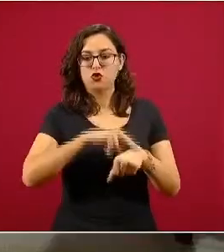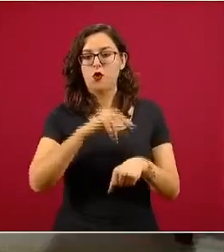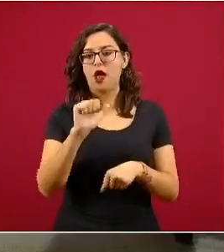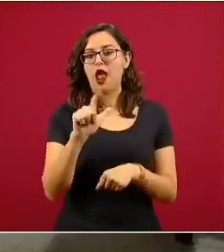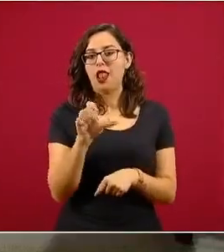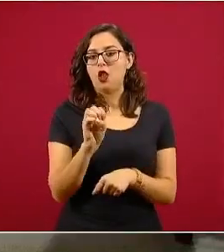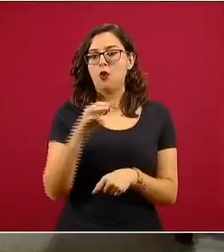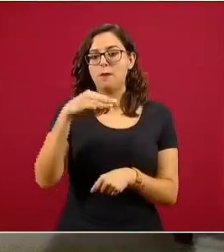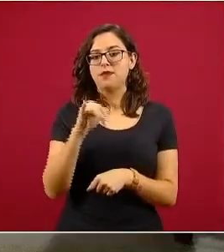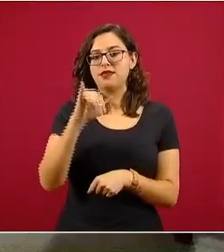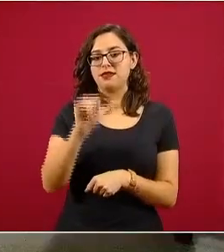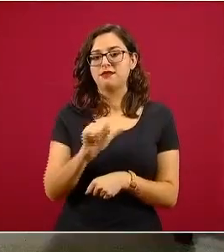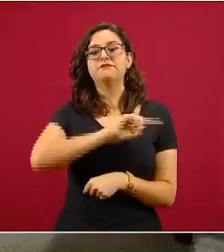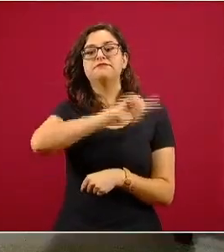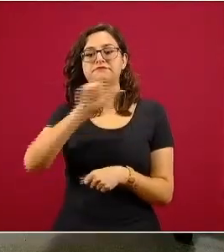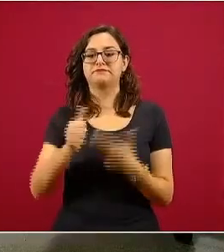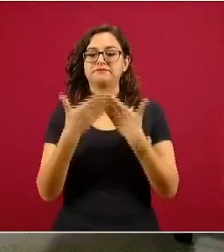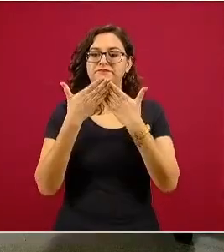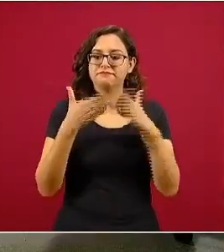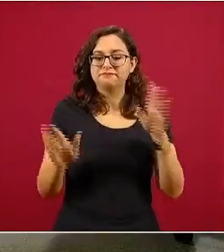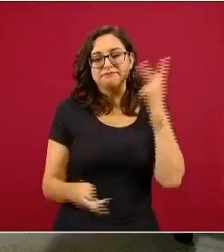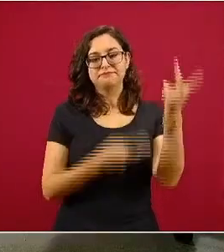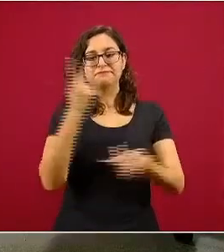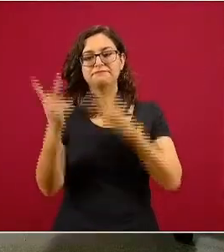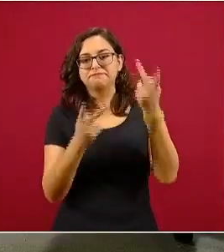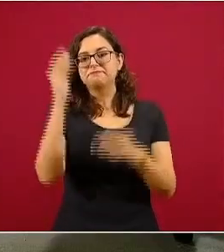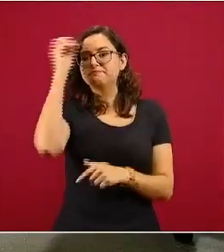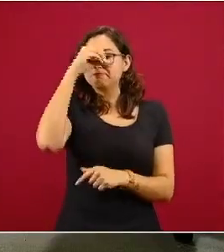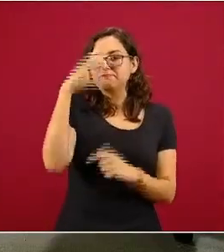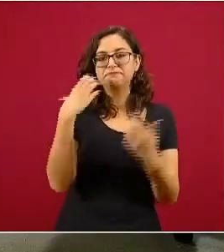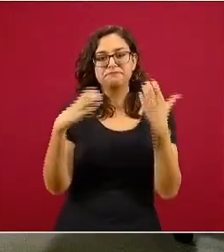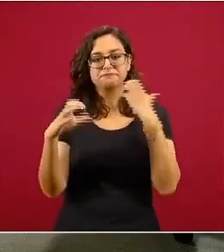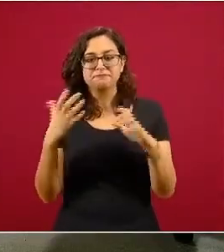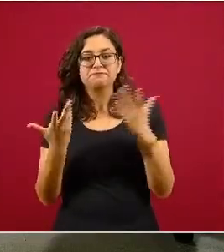a preguntas y comentarios. Doctor Alomía, por favor.